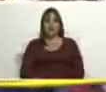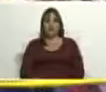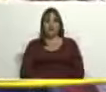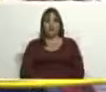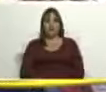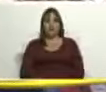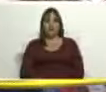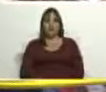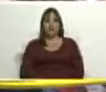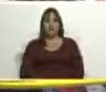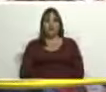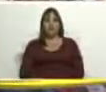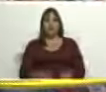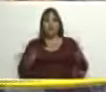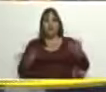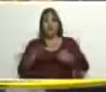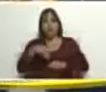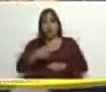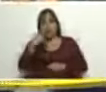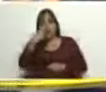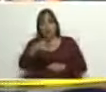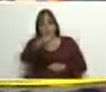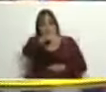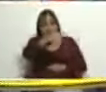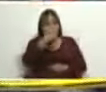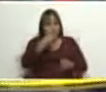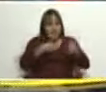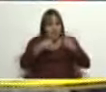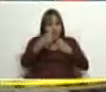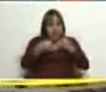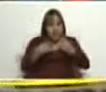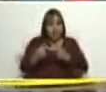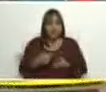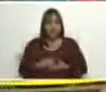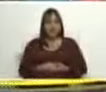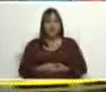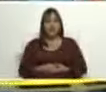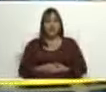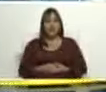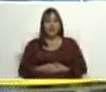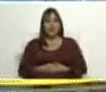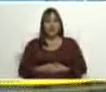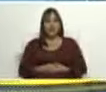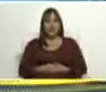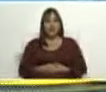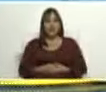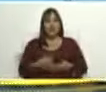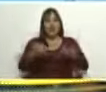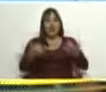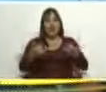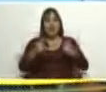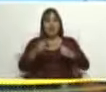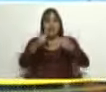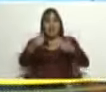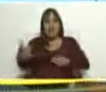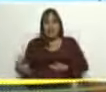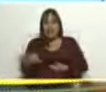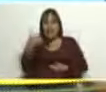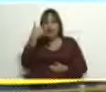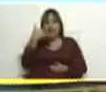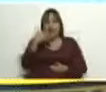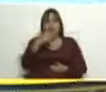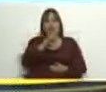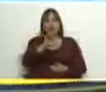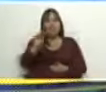Mira, lo que pasa es que les puedo decir eso que ustedes están diciendo. Pasa que apenas agarro el teléfono, tengo